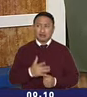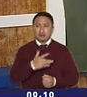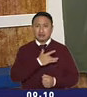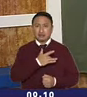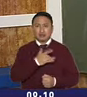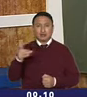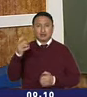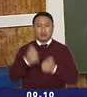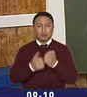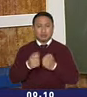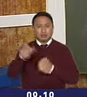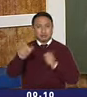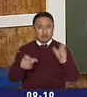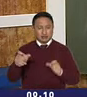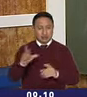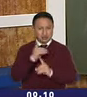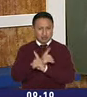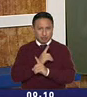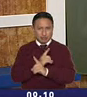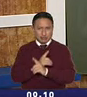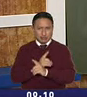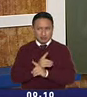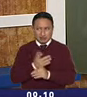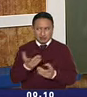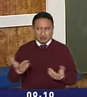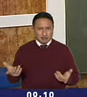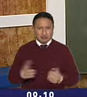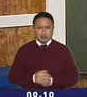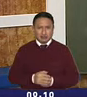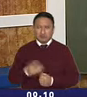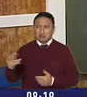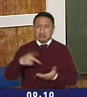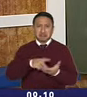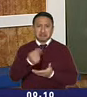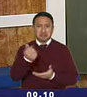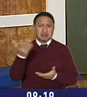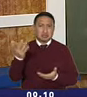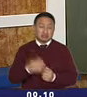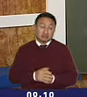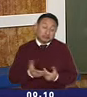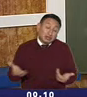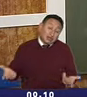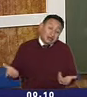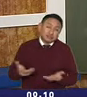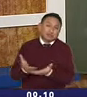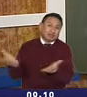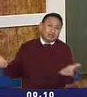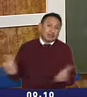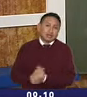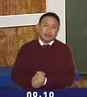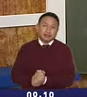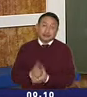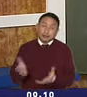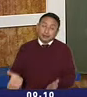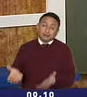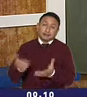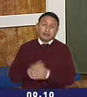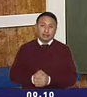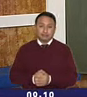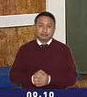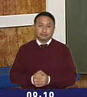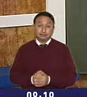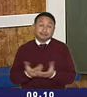los problemas que enfrentan las personas con discapacidad. Si no le alcanzaba, señor, gracias, diga gracias. Bueno, señora, siga. ¿Quién